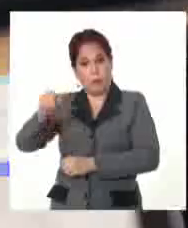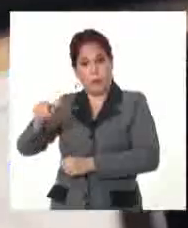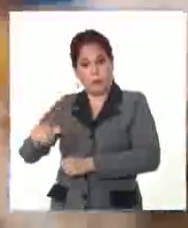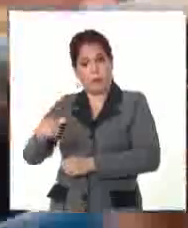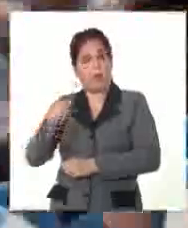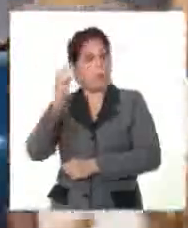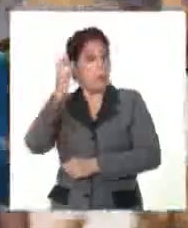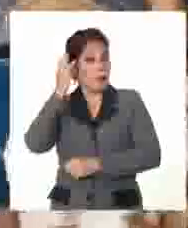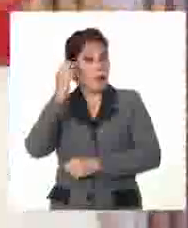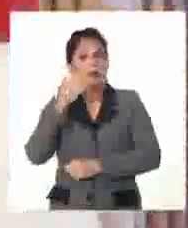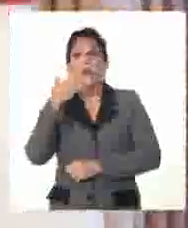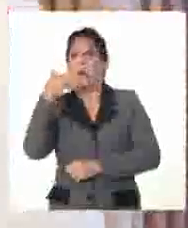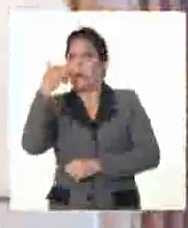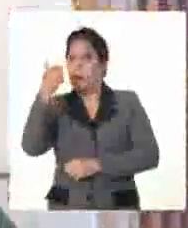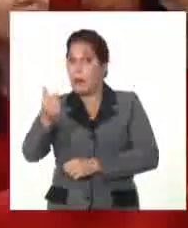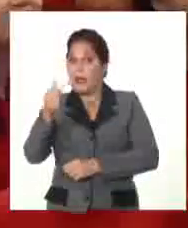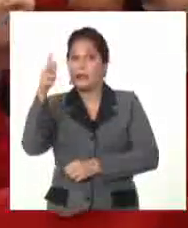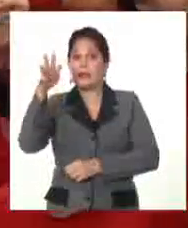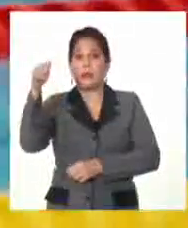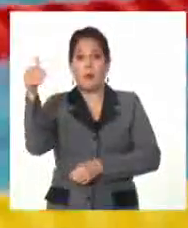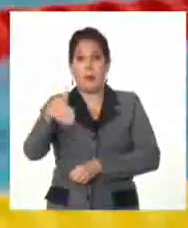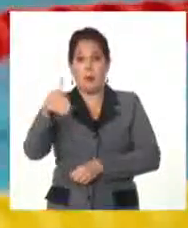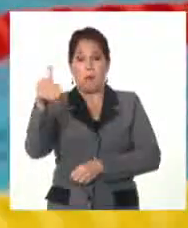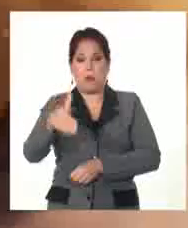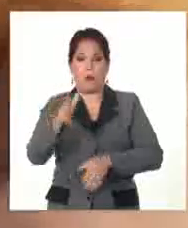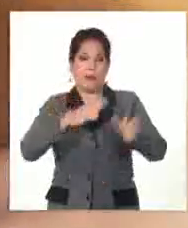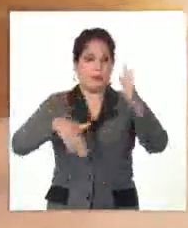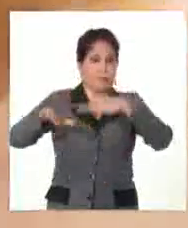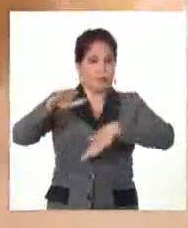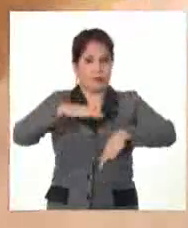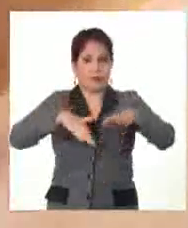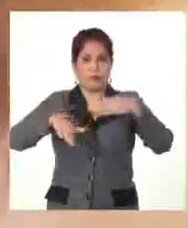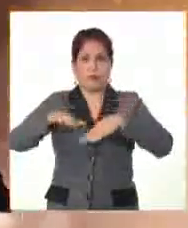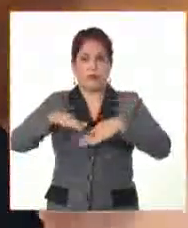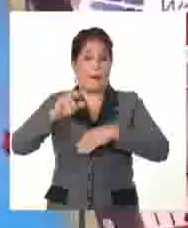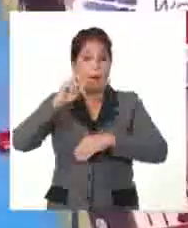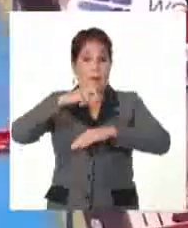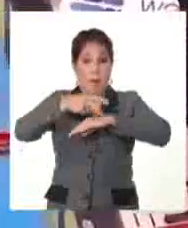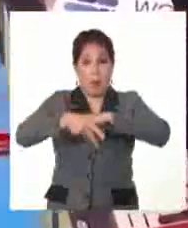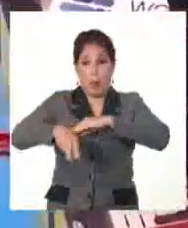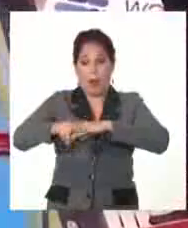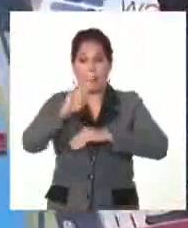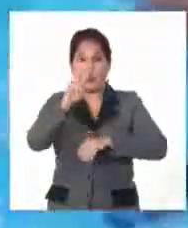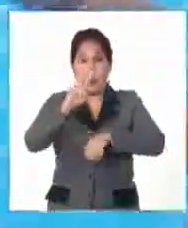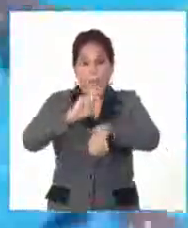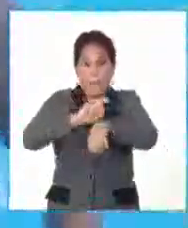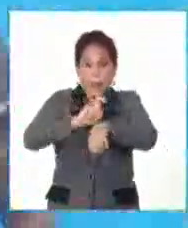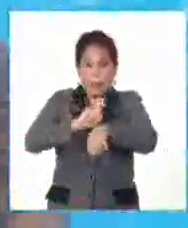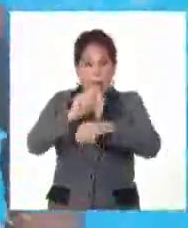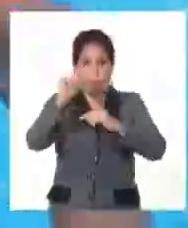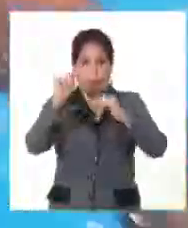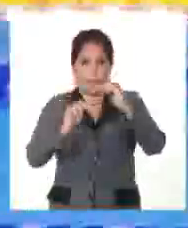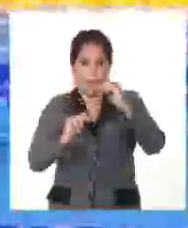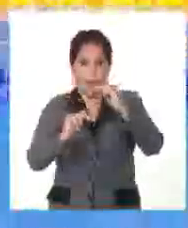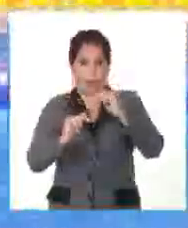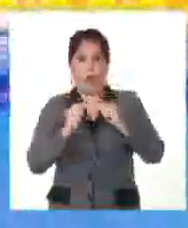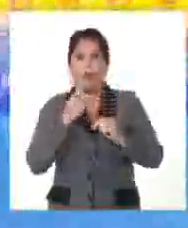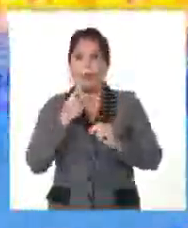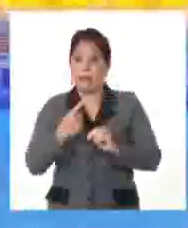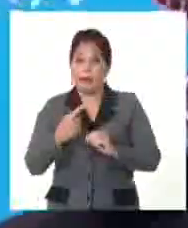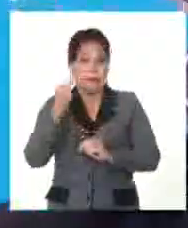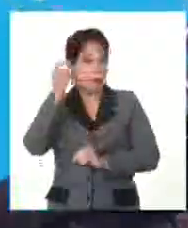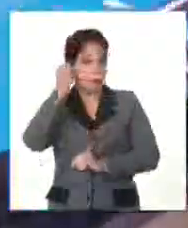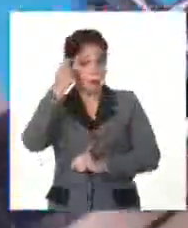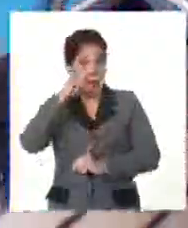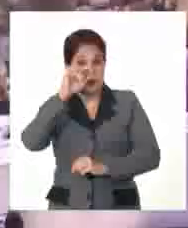mejor marca en sus 5 participaciones en citas del Orbe, al bajar por primera vez de los 2 minutos. Amplía la citada publicación que Elizabeth se impuso